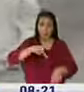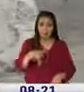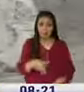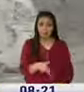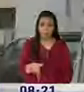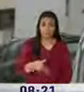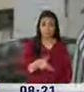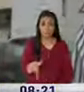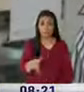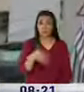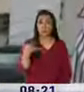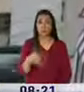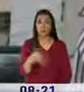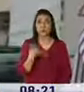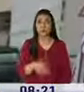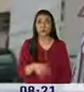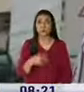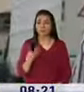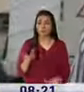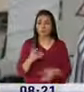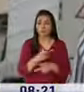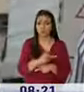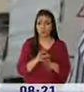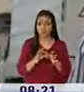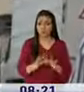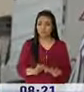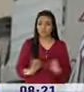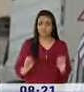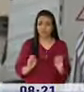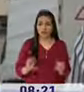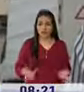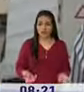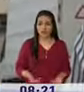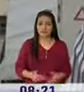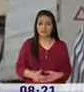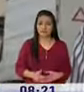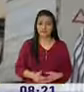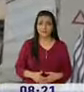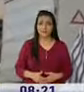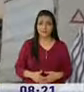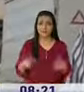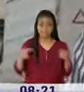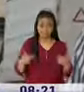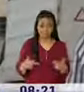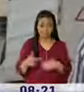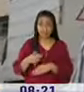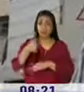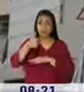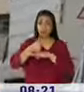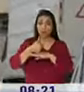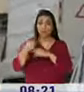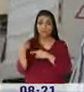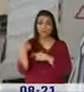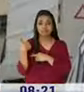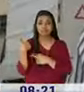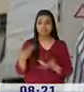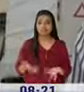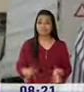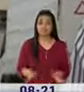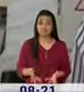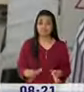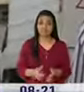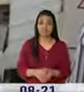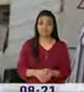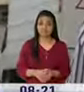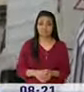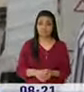los conductores. Hay mucho descuido por falta de asistencia pues, de las autoridades que les corresponde esto, porque la verdad es que